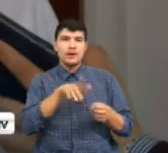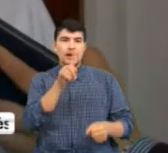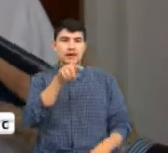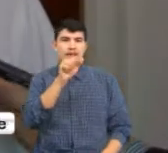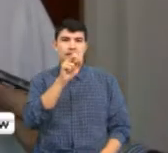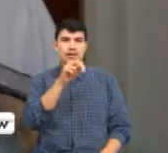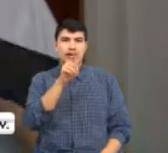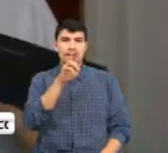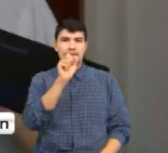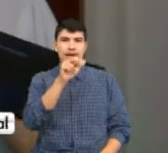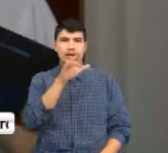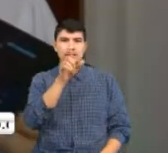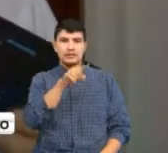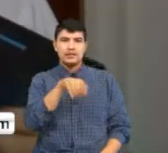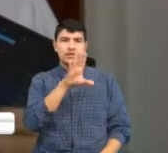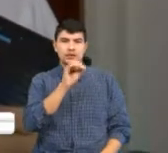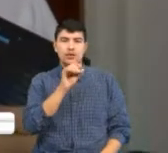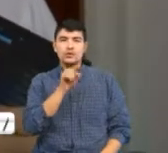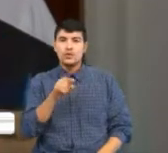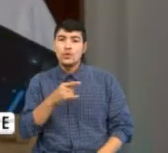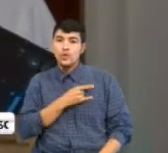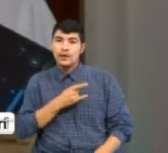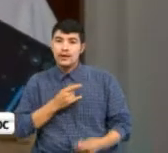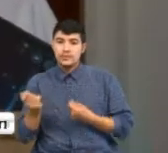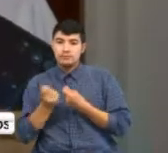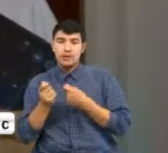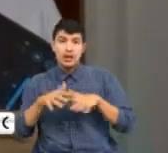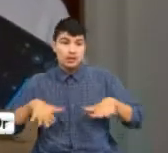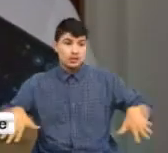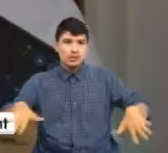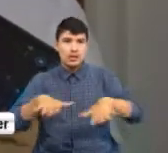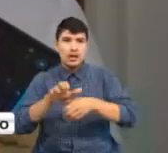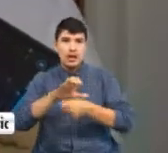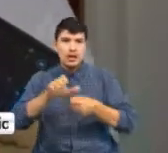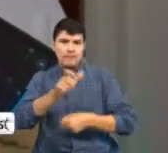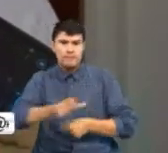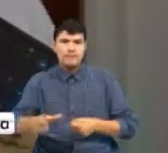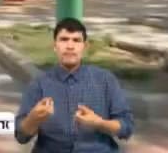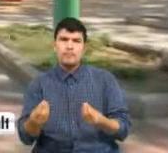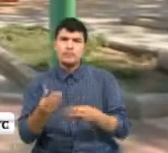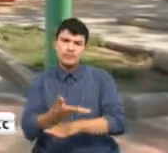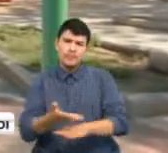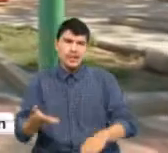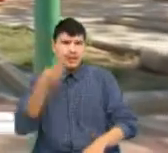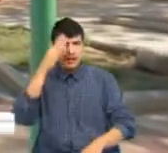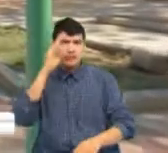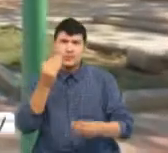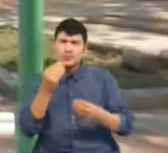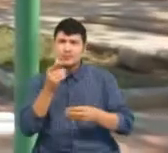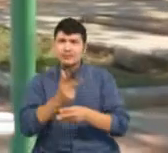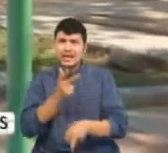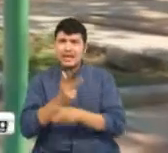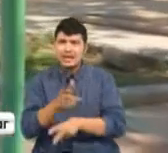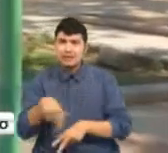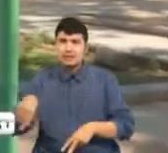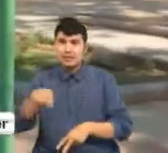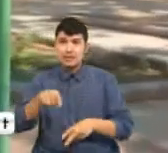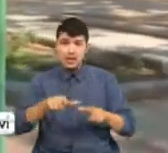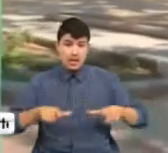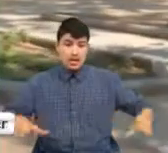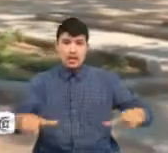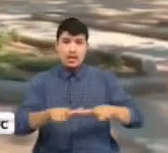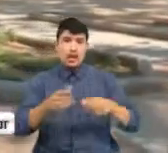universidad un sector que la ciudad ha requerido mucho por el tema de inseguridad el lote está